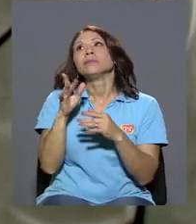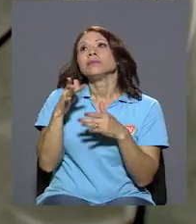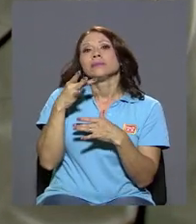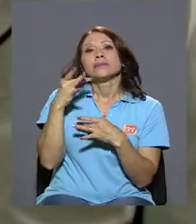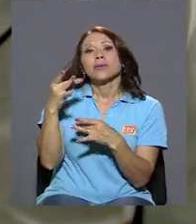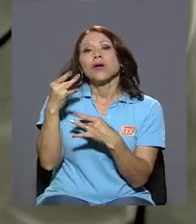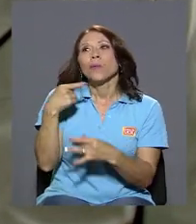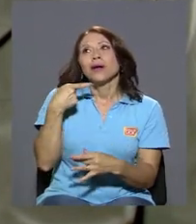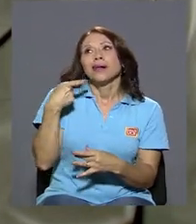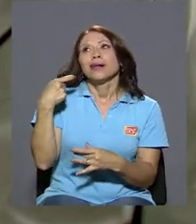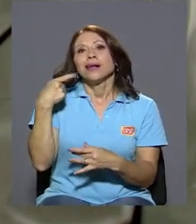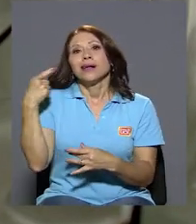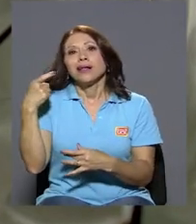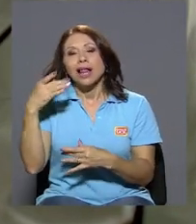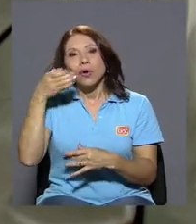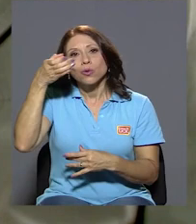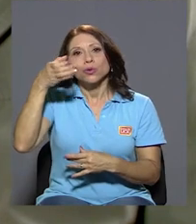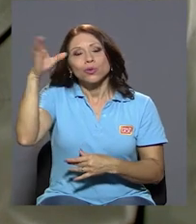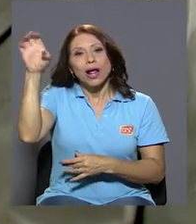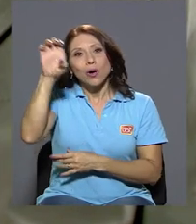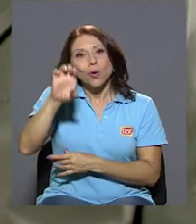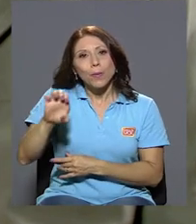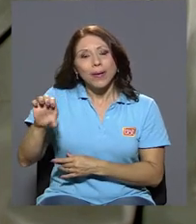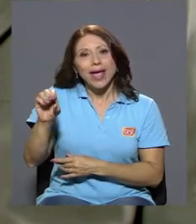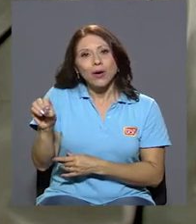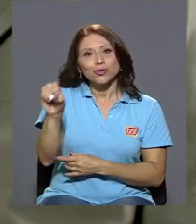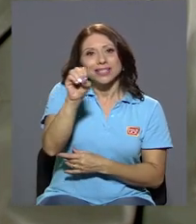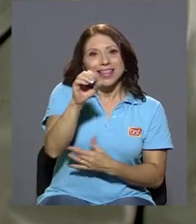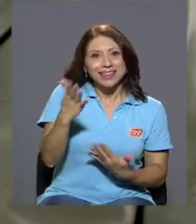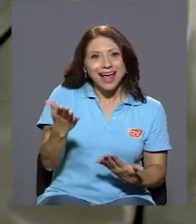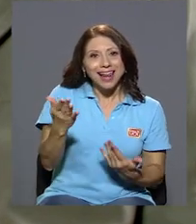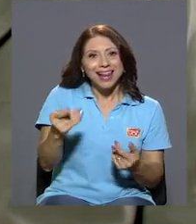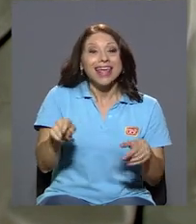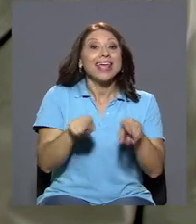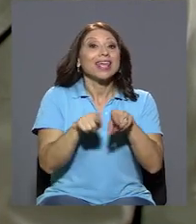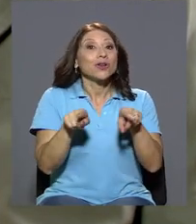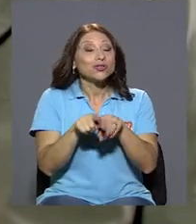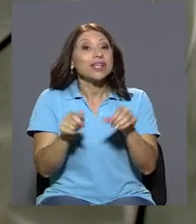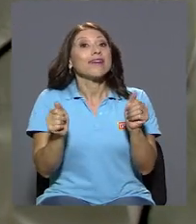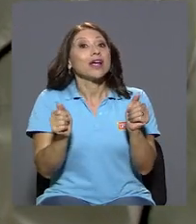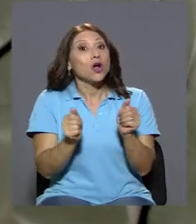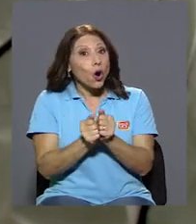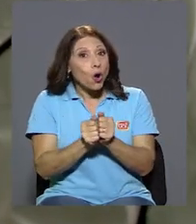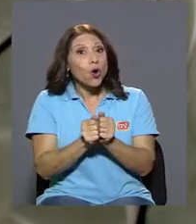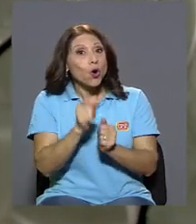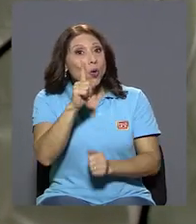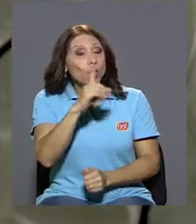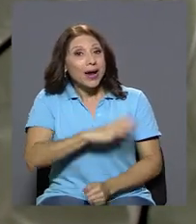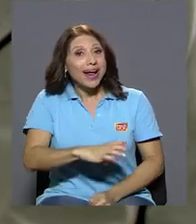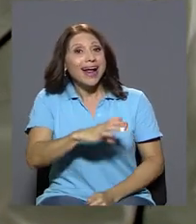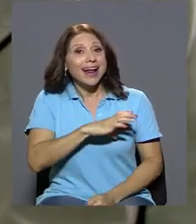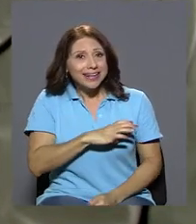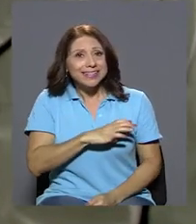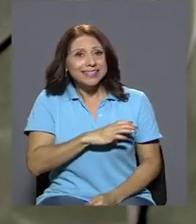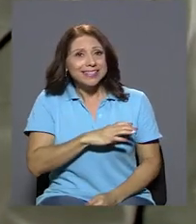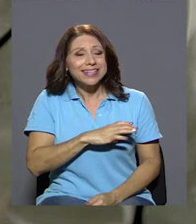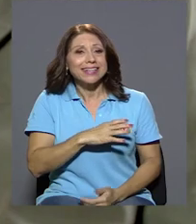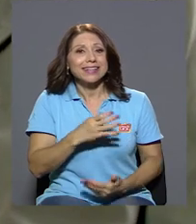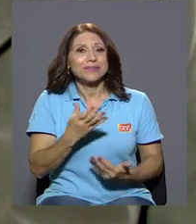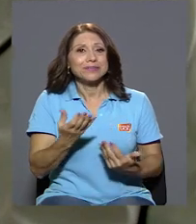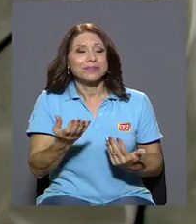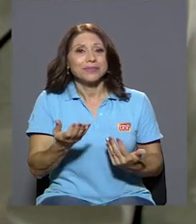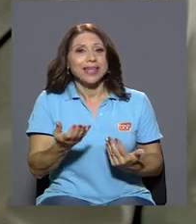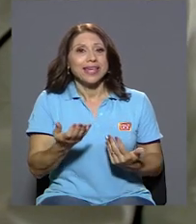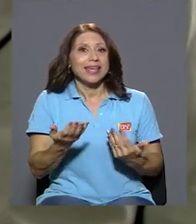la cultura europea occidental inclusive con el agravante de que le sacan